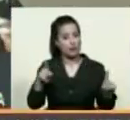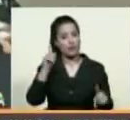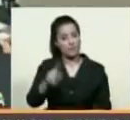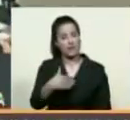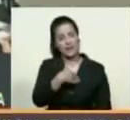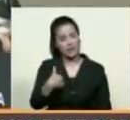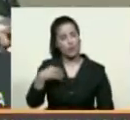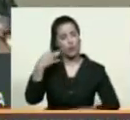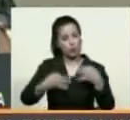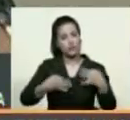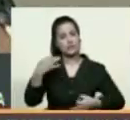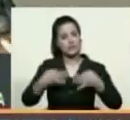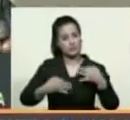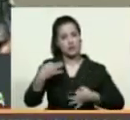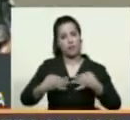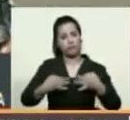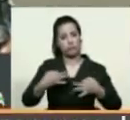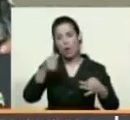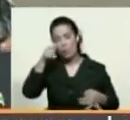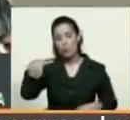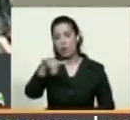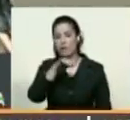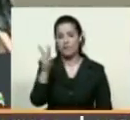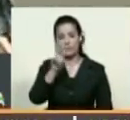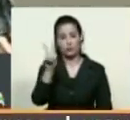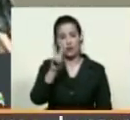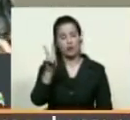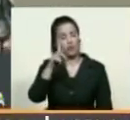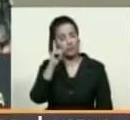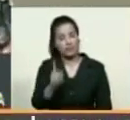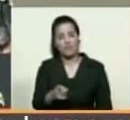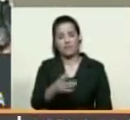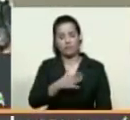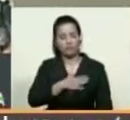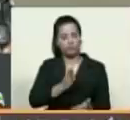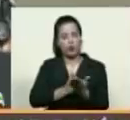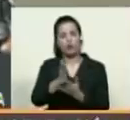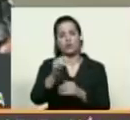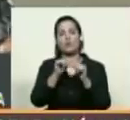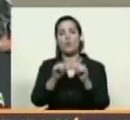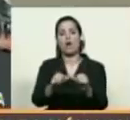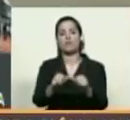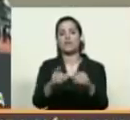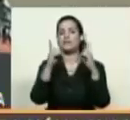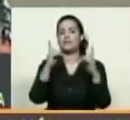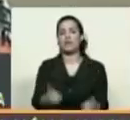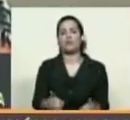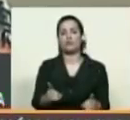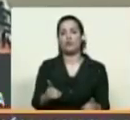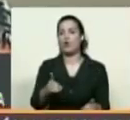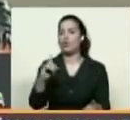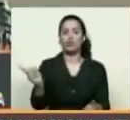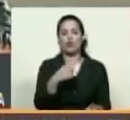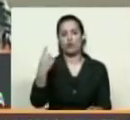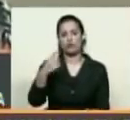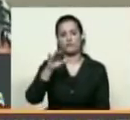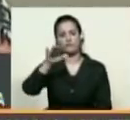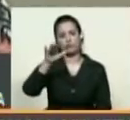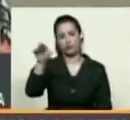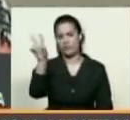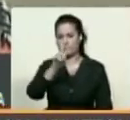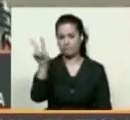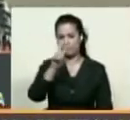la justicia de que el pueblo de Venezuela pueda continuar decidiendo los destinos de este